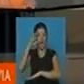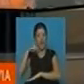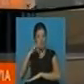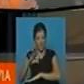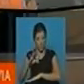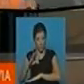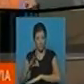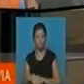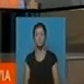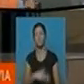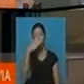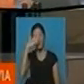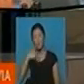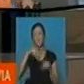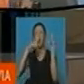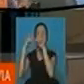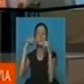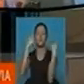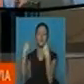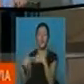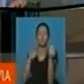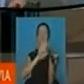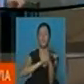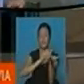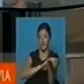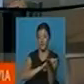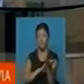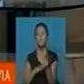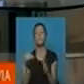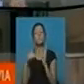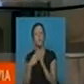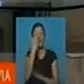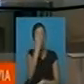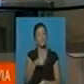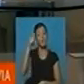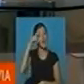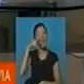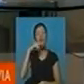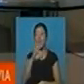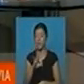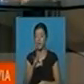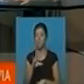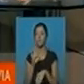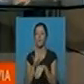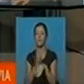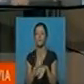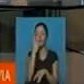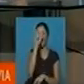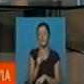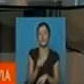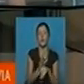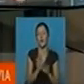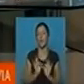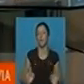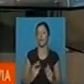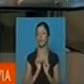todas estas experiencias de izquierda populista, Evo Morales aparece como una suerte de sobreviviente, o en